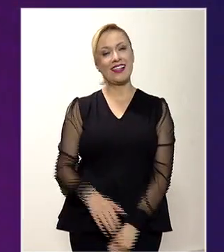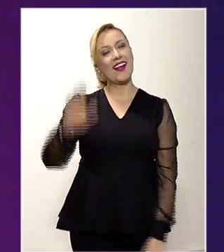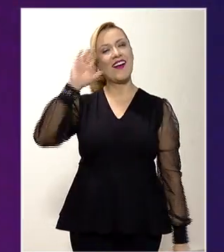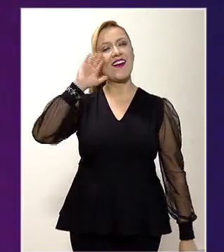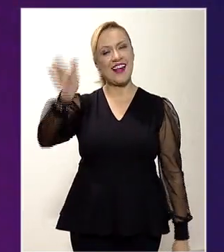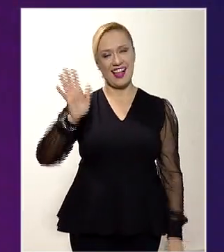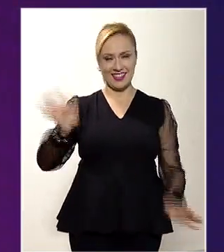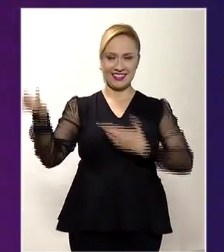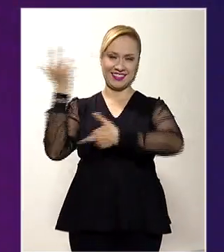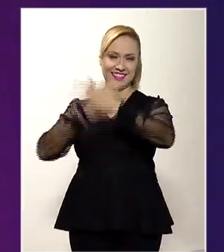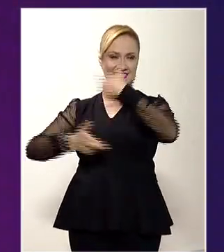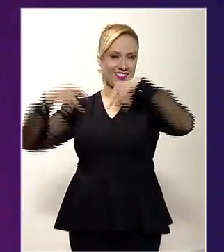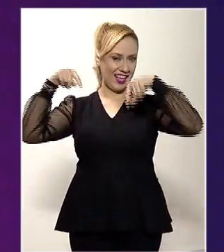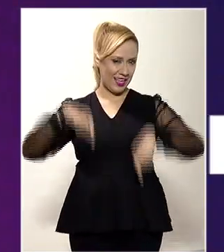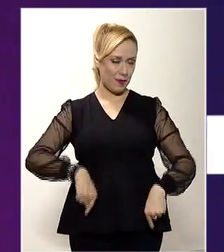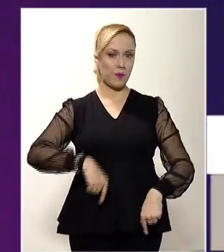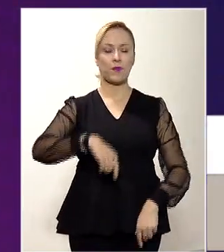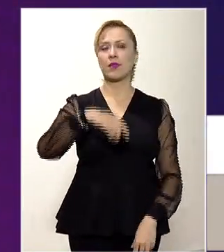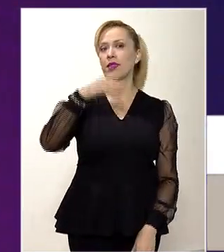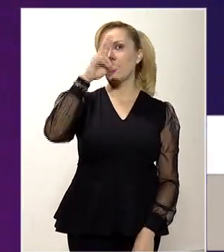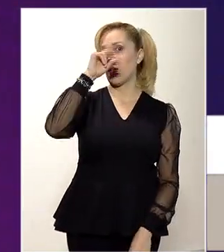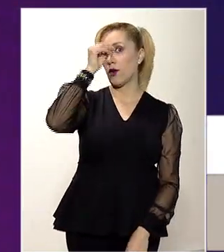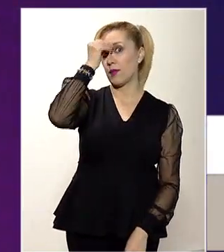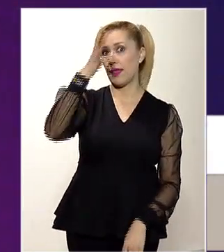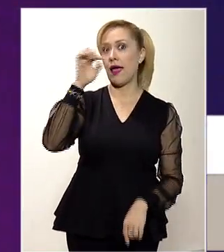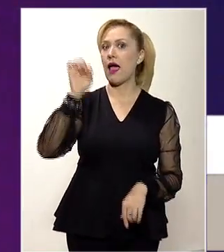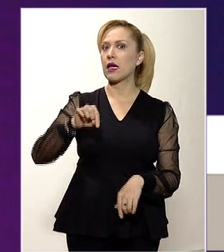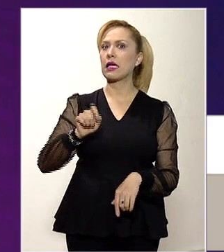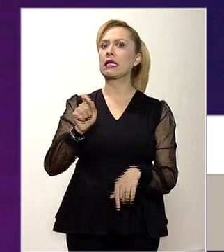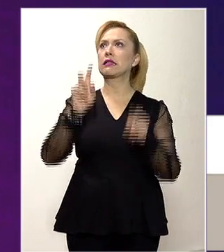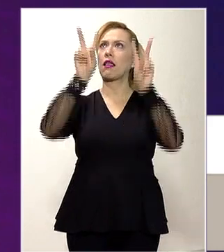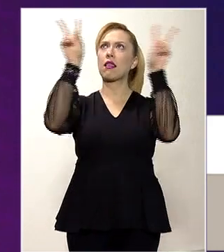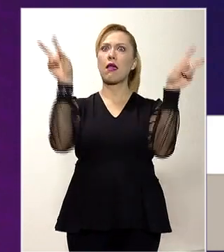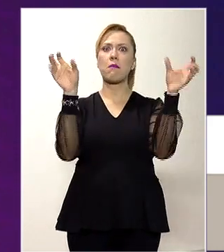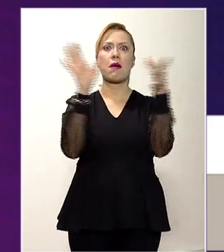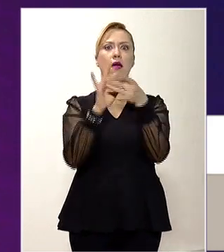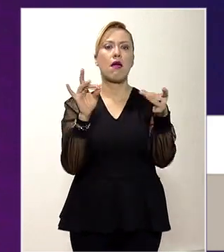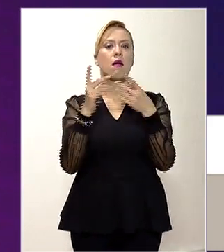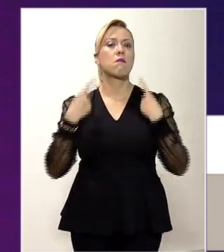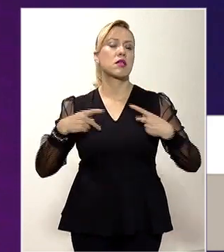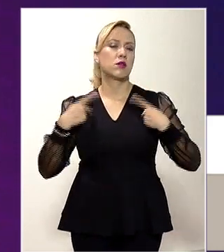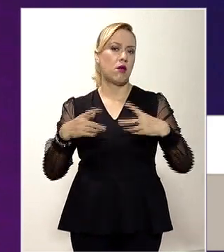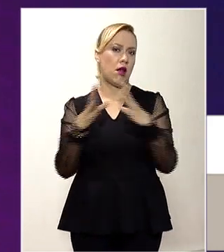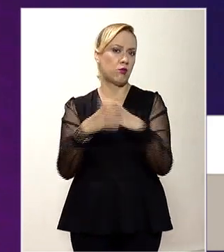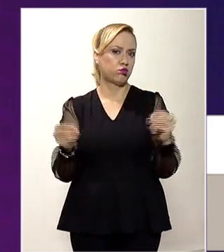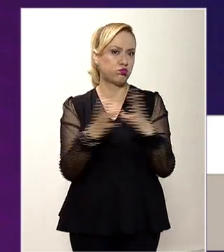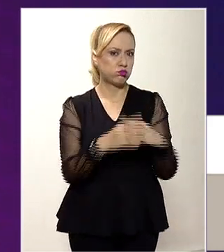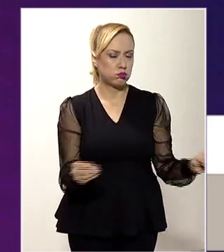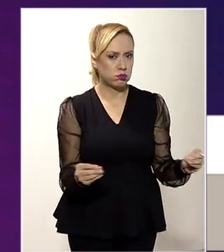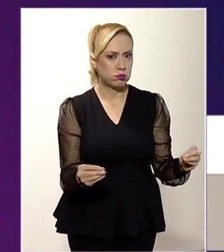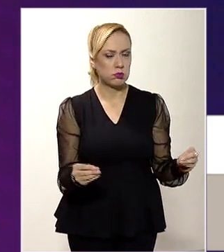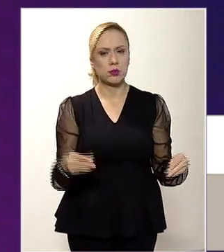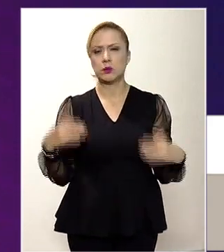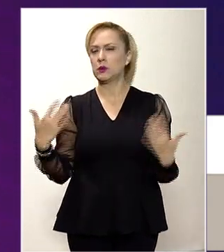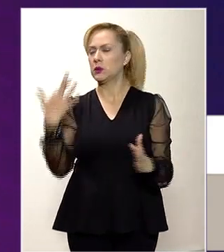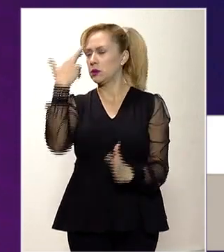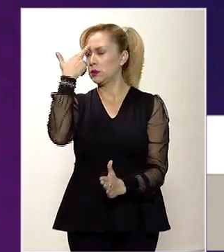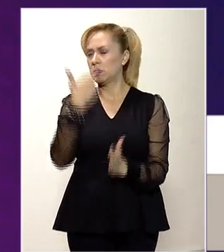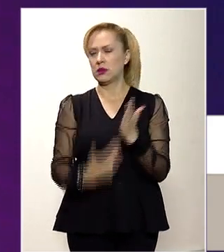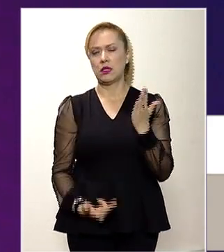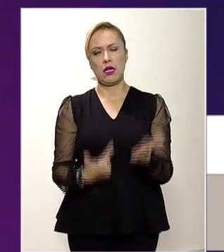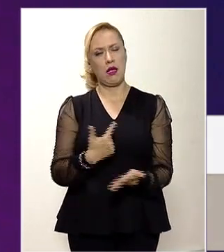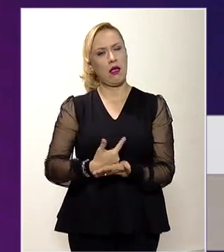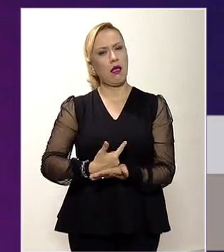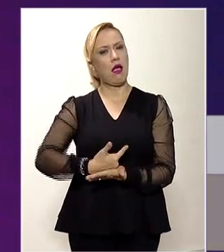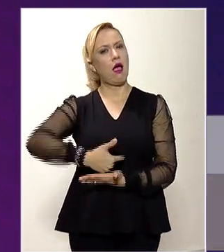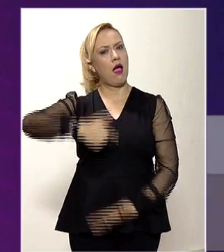Hola, ya estamos de vuelta. Les recuerdo que en su programa Tus Derechos estamos platicando sobre la desaparición de personas, un delito y una violación de